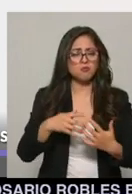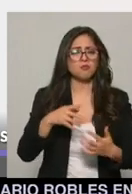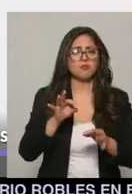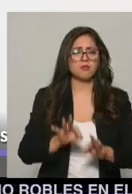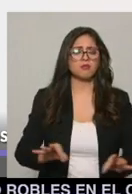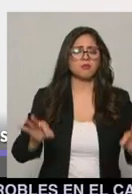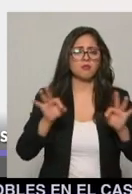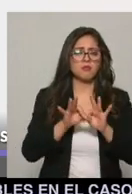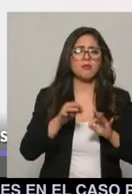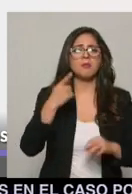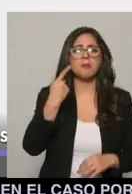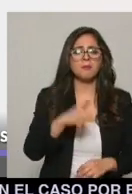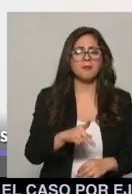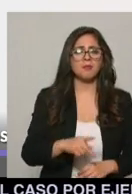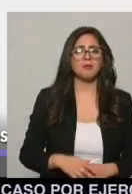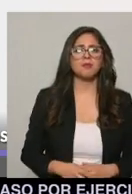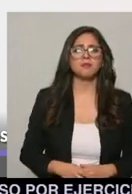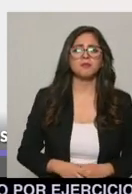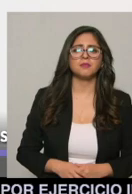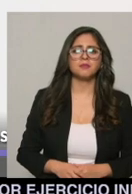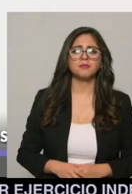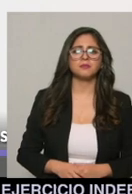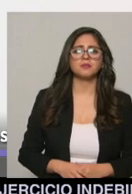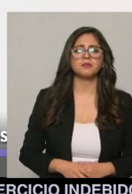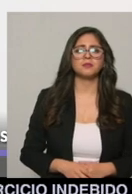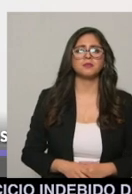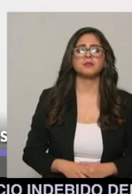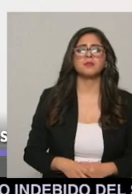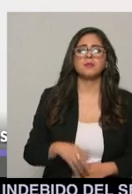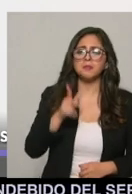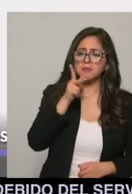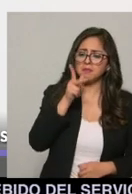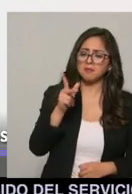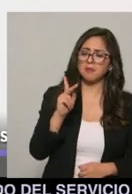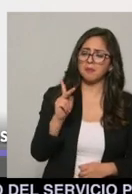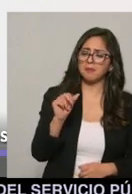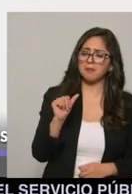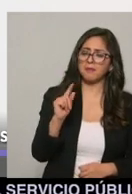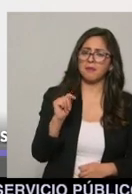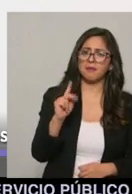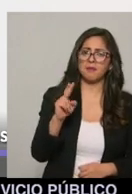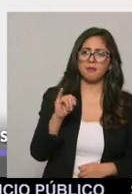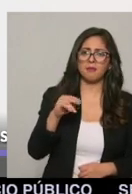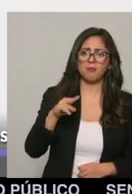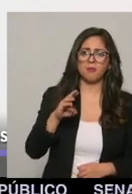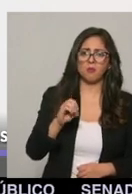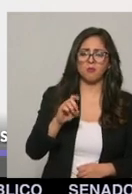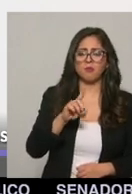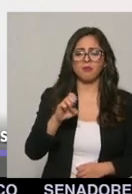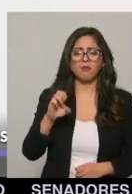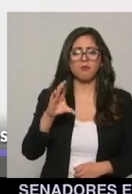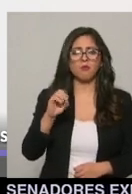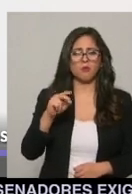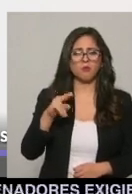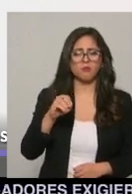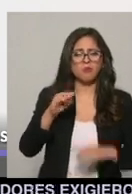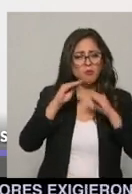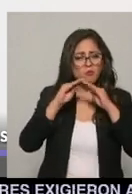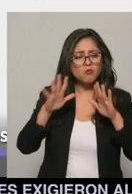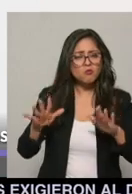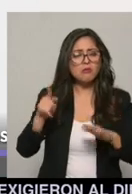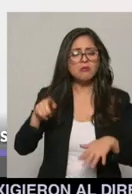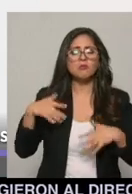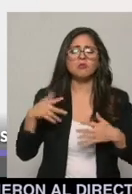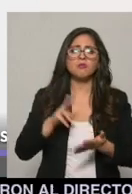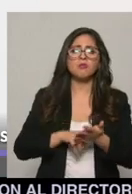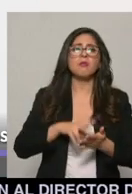y cuyo discurso de patrimonio del conocimiento amerita su divulgación. Tenemos piezas desde Canal 11,